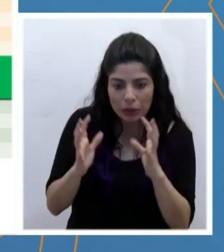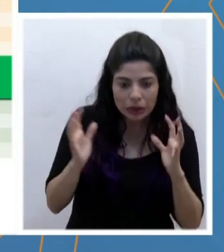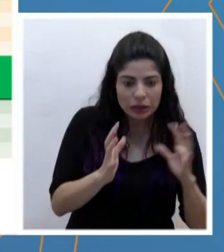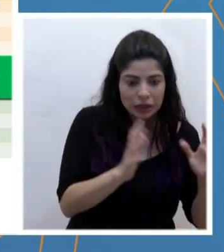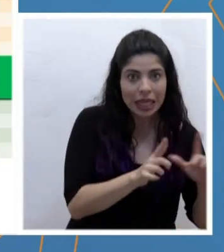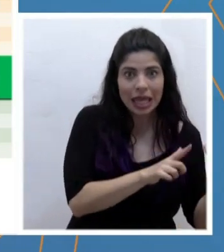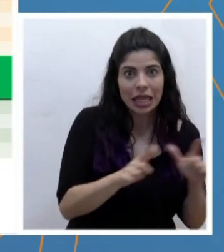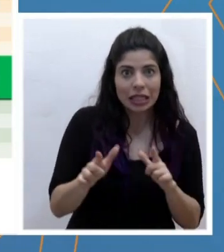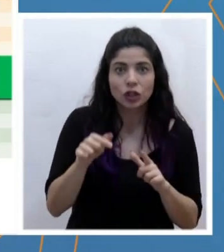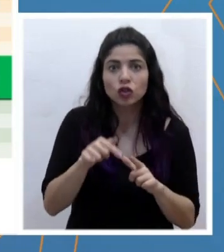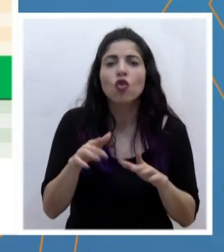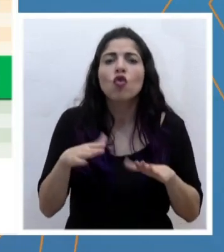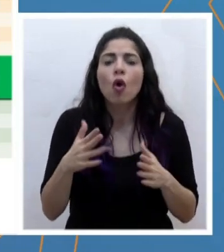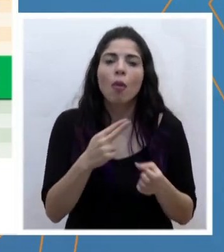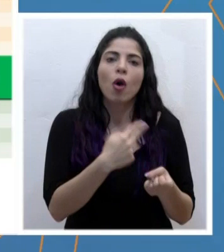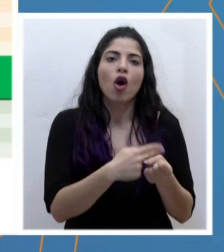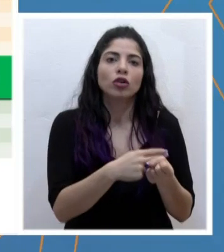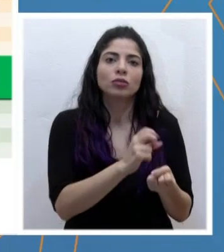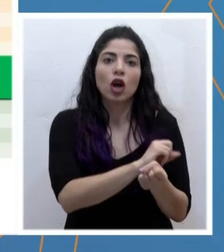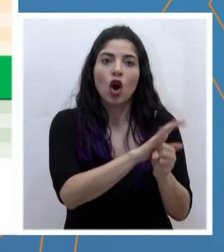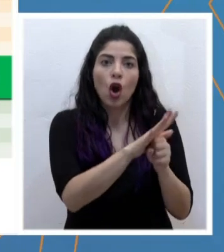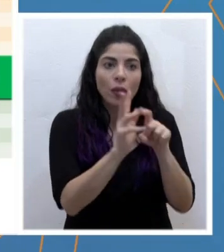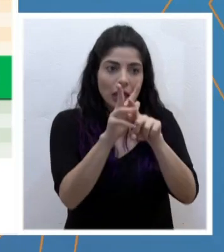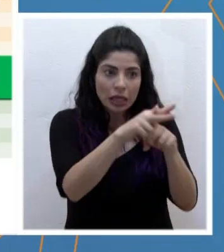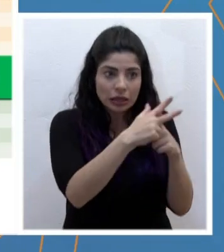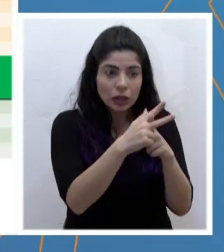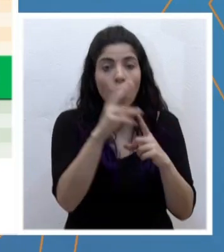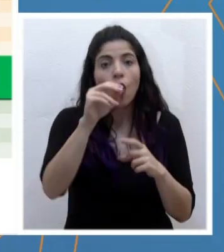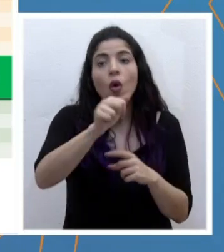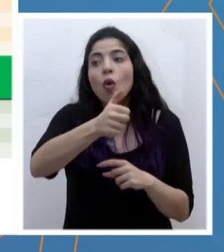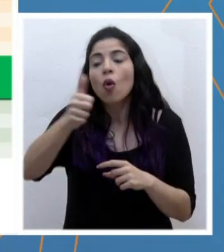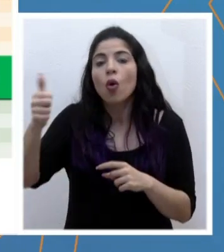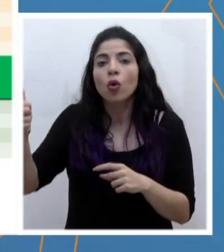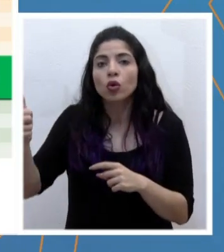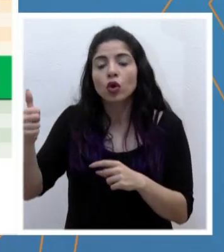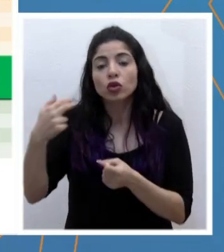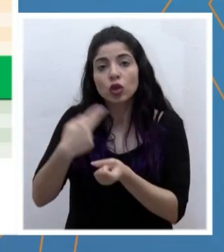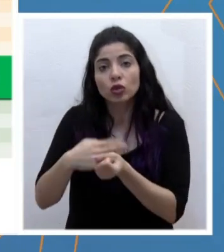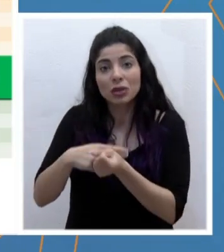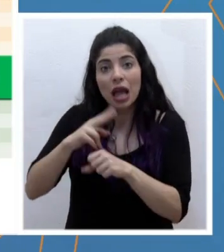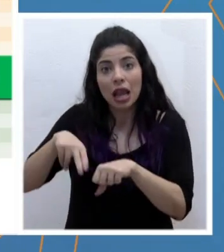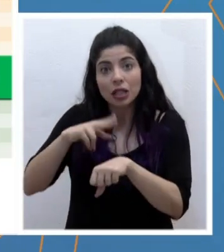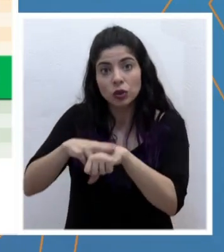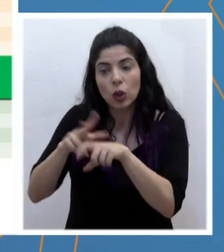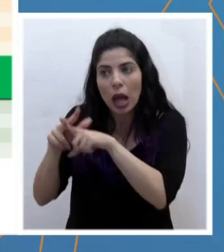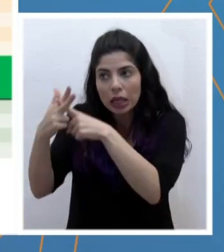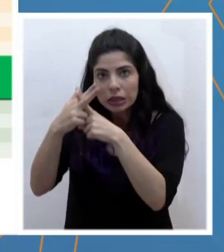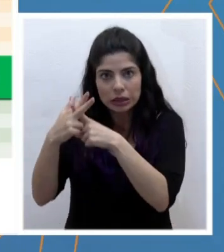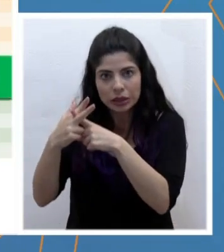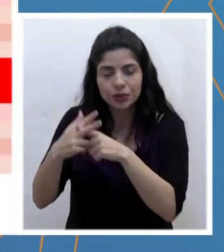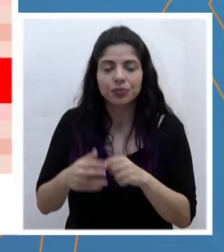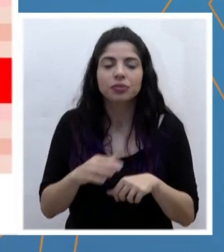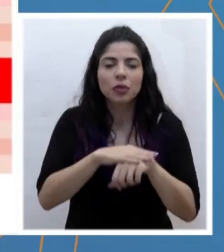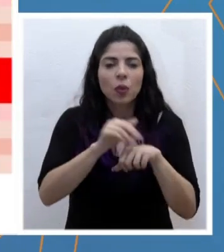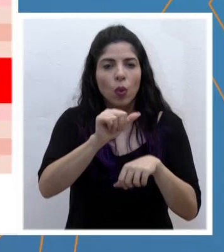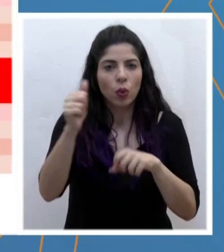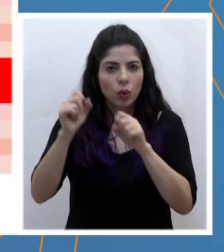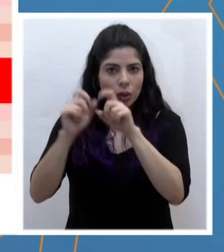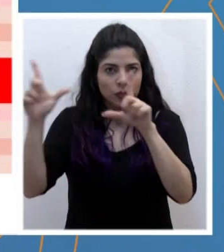ser utilizando camas de SEACO o ampliando la capacidad hospitalaria en los hospitales nacionales. Pasemos a la siguiente